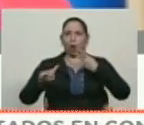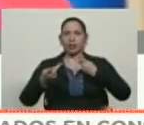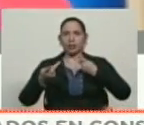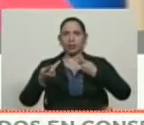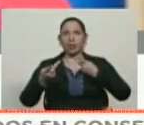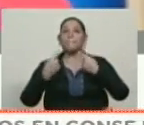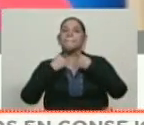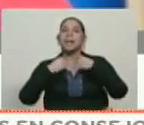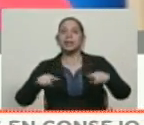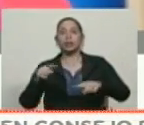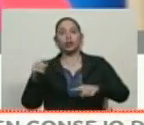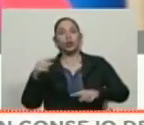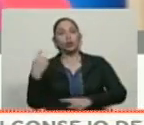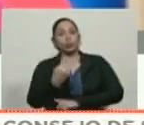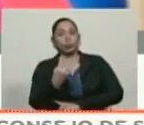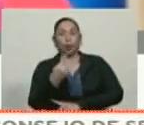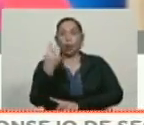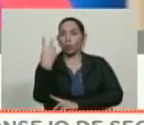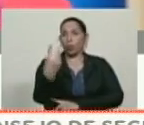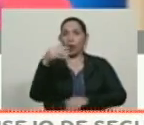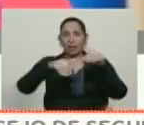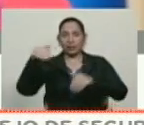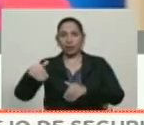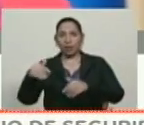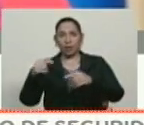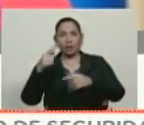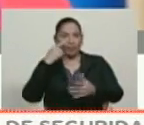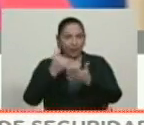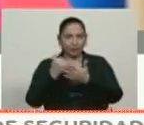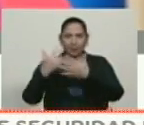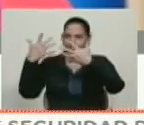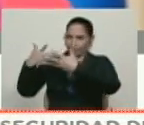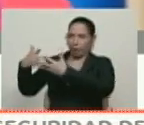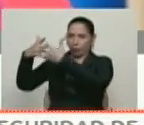perdido solo 2. Fíjense, en Estados Unidos hay poca